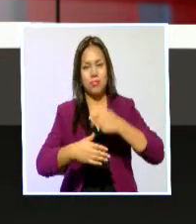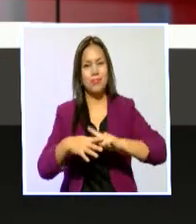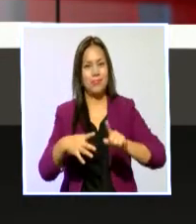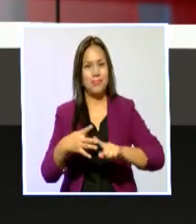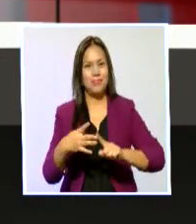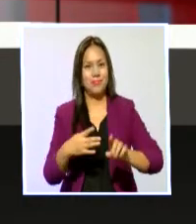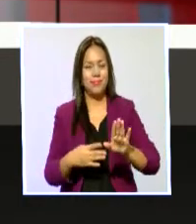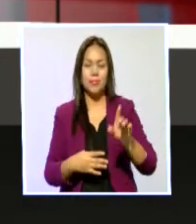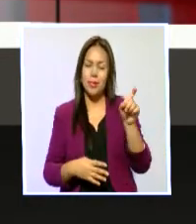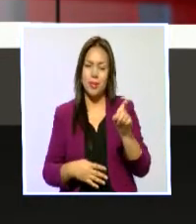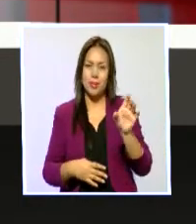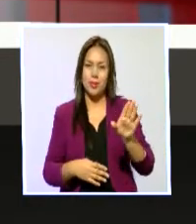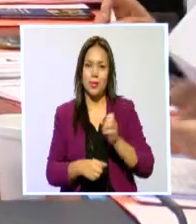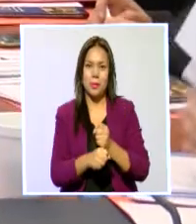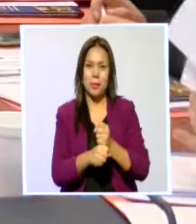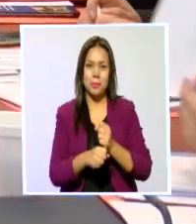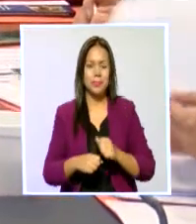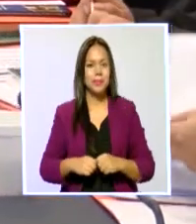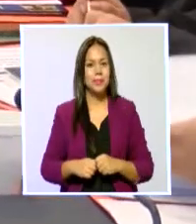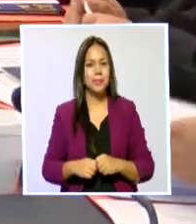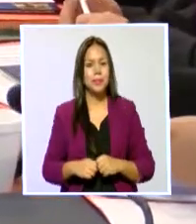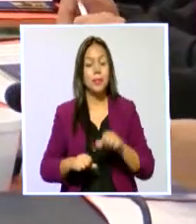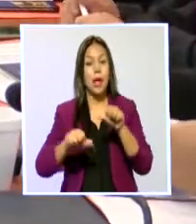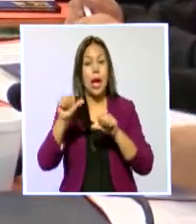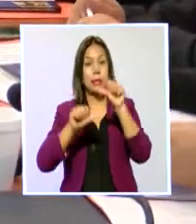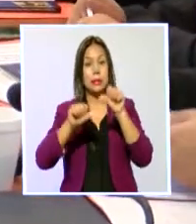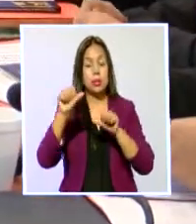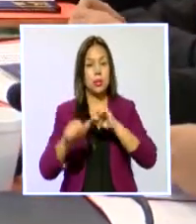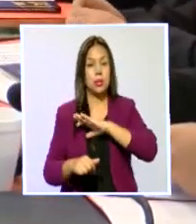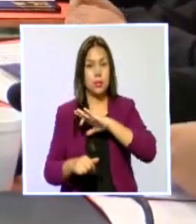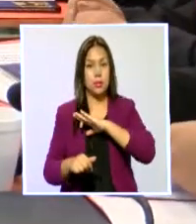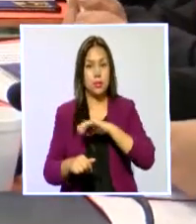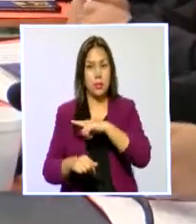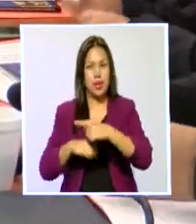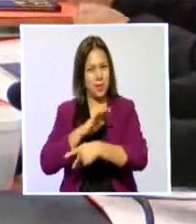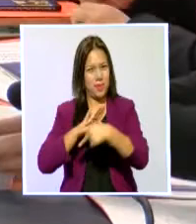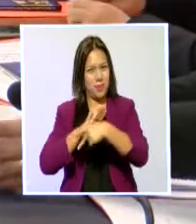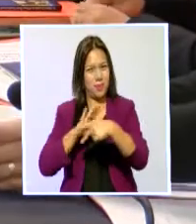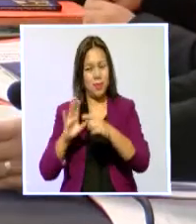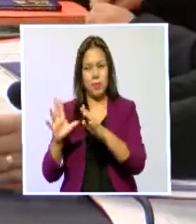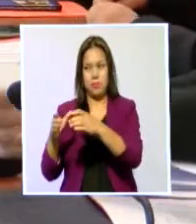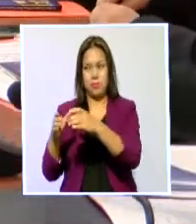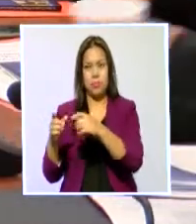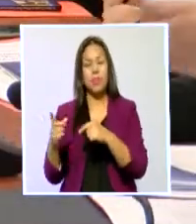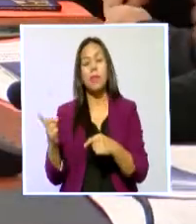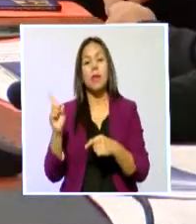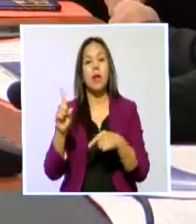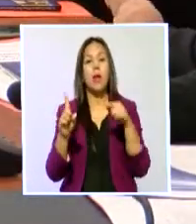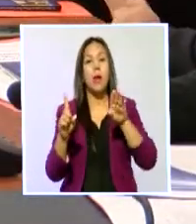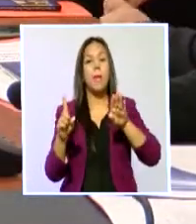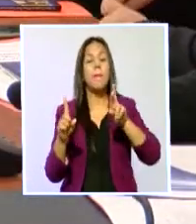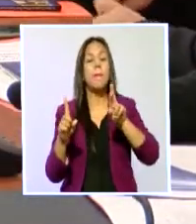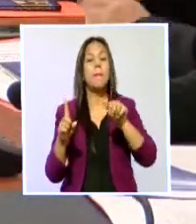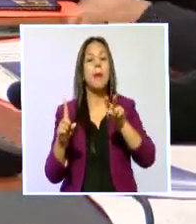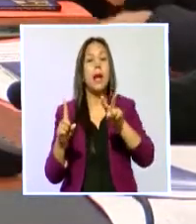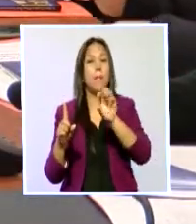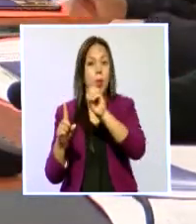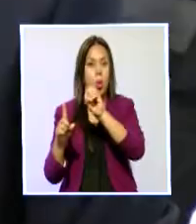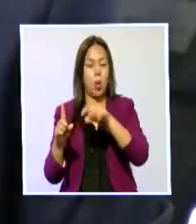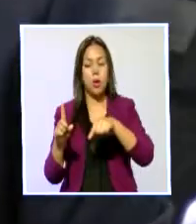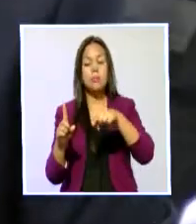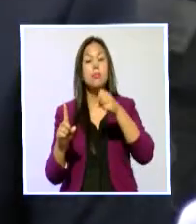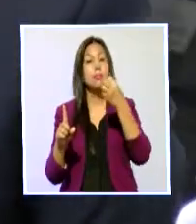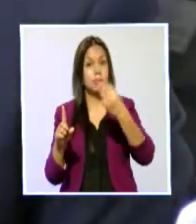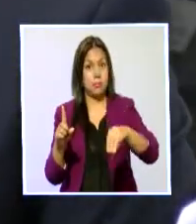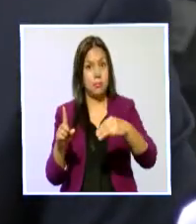labores. El asesor técnico de la Agencia de Regulación y Control Hidrocarburífero, César Bravo, informó este miércoles